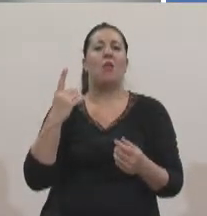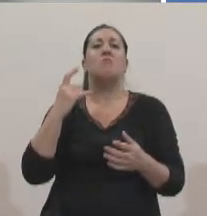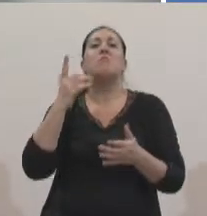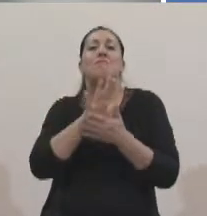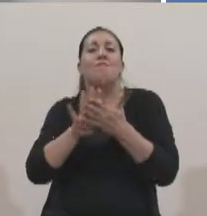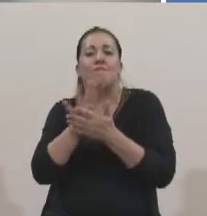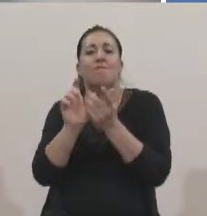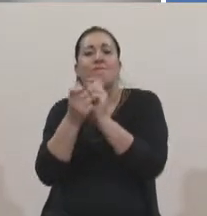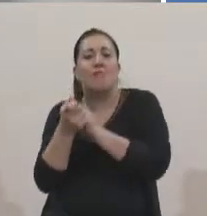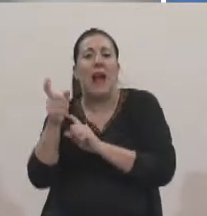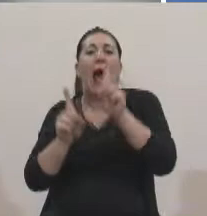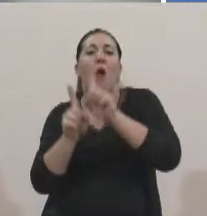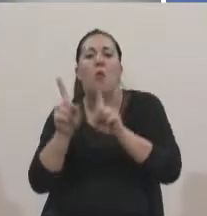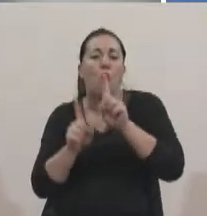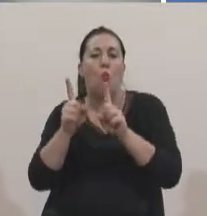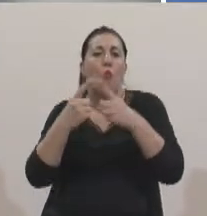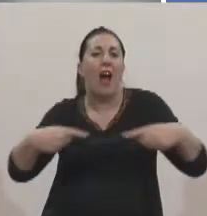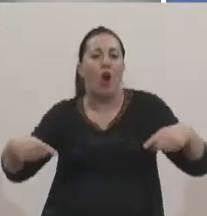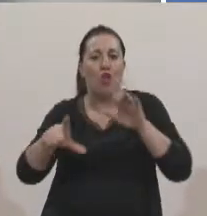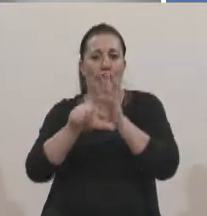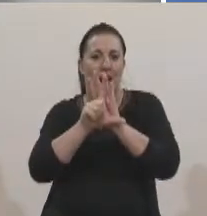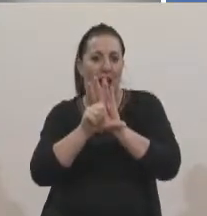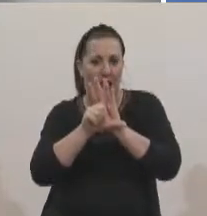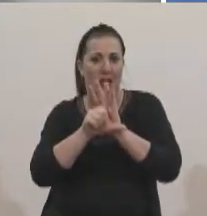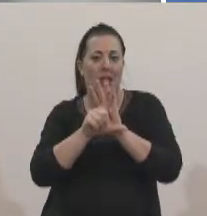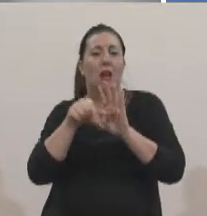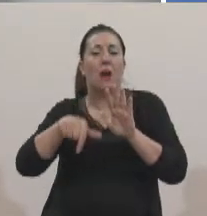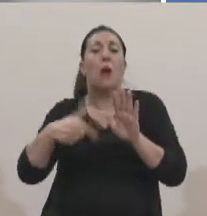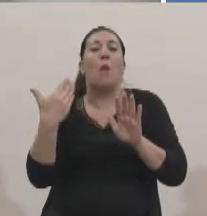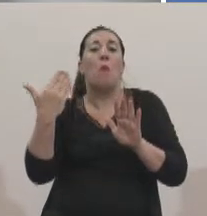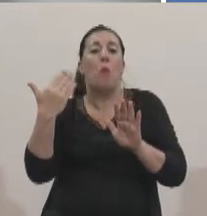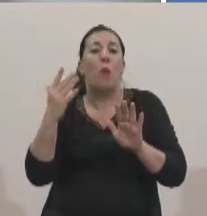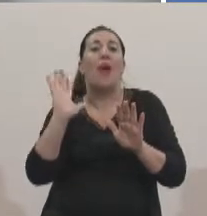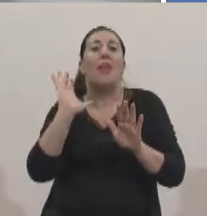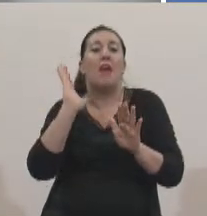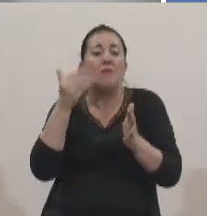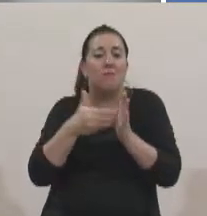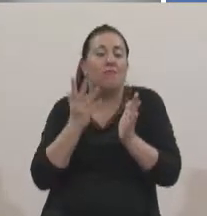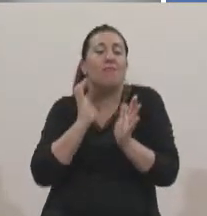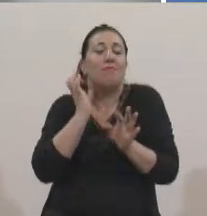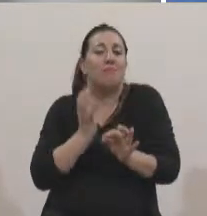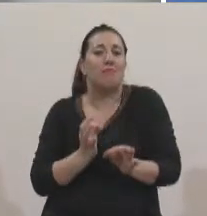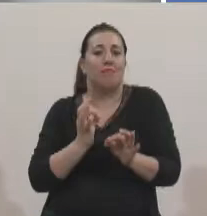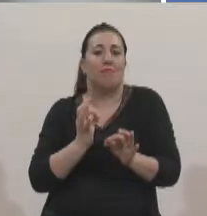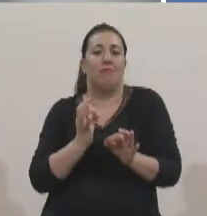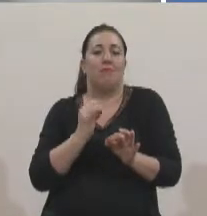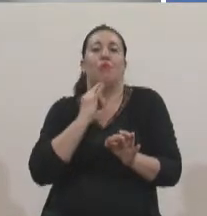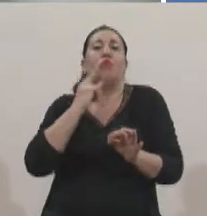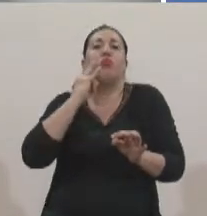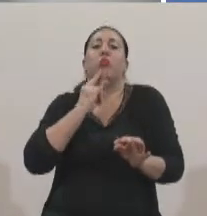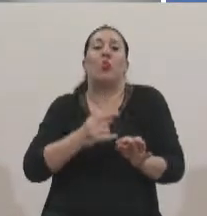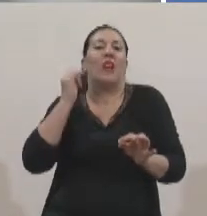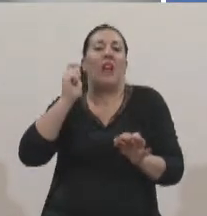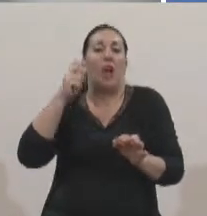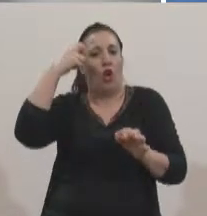subsanar alguna falla que tenga la ley, esta facultad es limitada respecto de las facultades legislativas propias del Congreso,